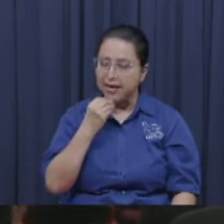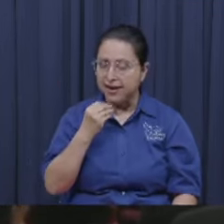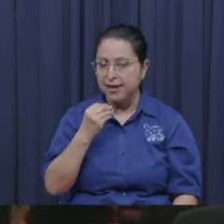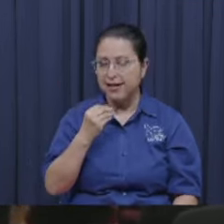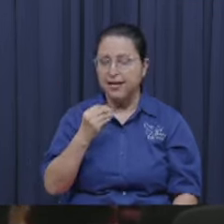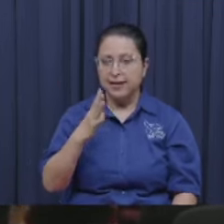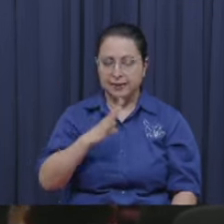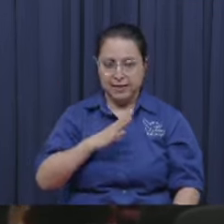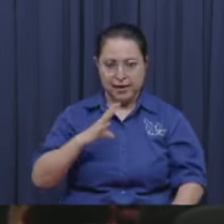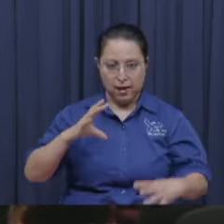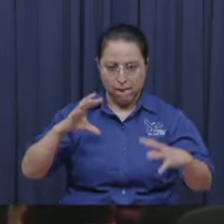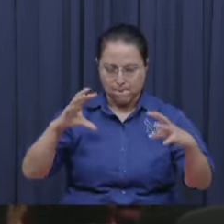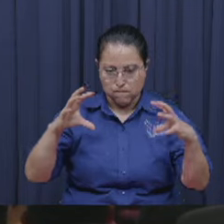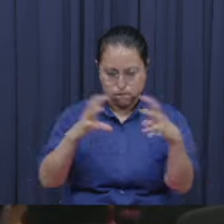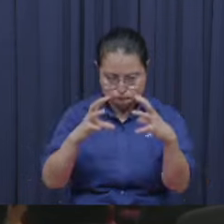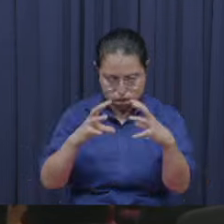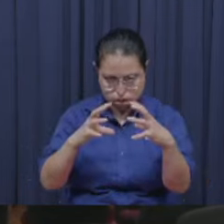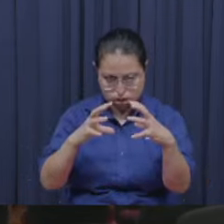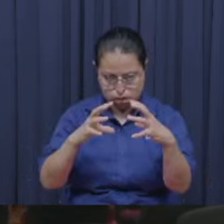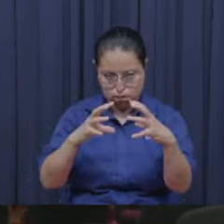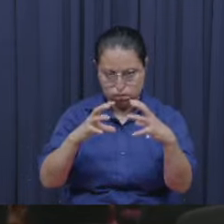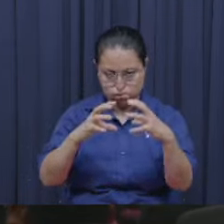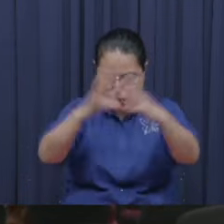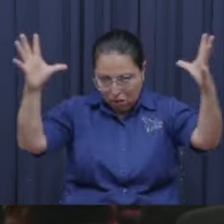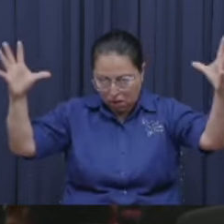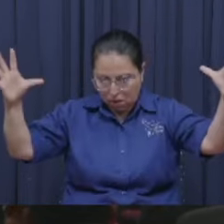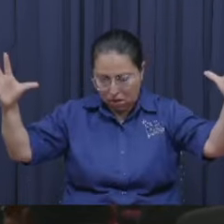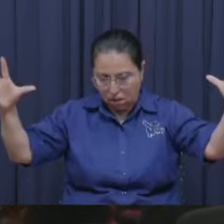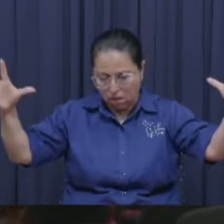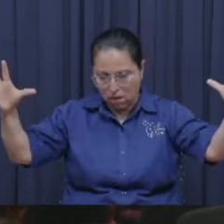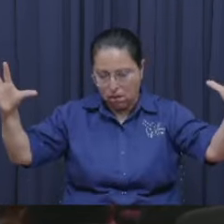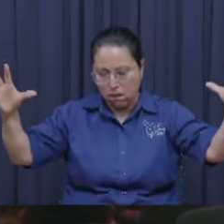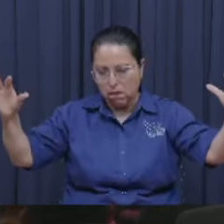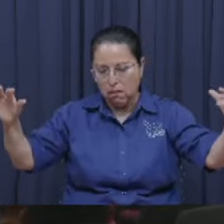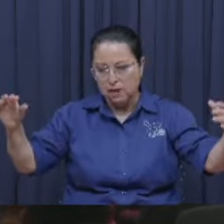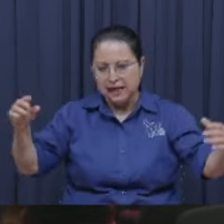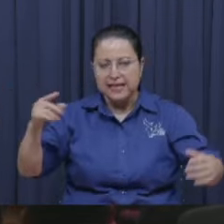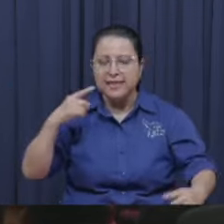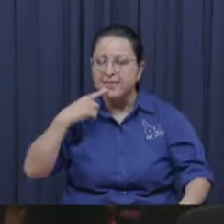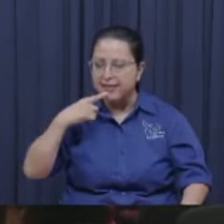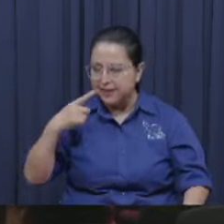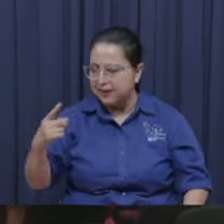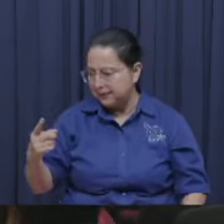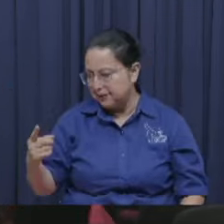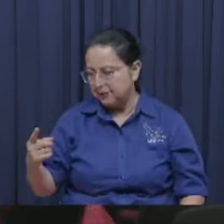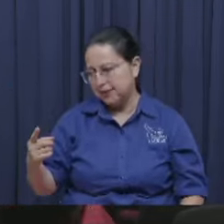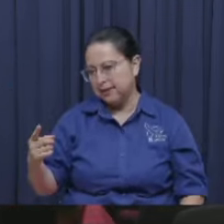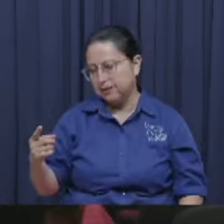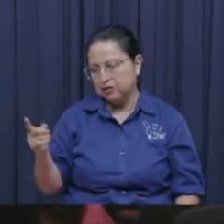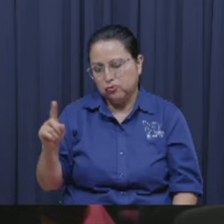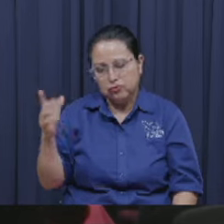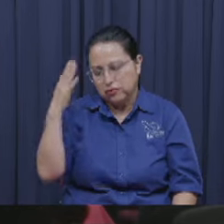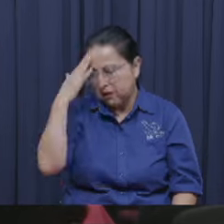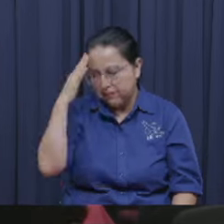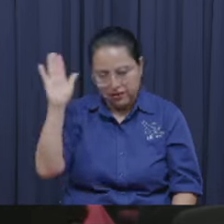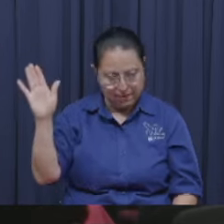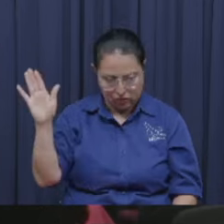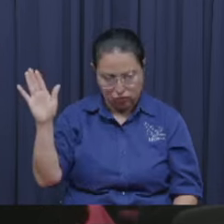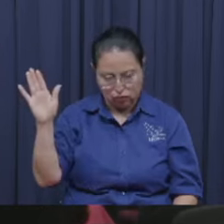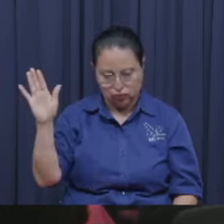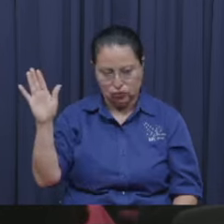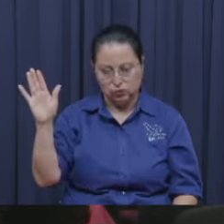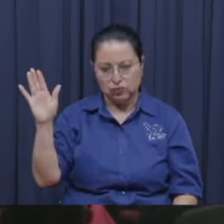podría regresar a la edad de piedra a Irán. Dicen, ¿verdad? Imagínense qué clase de bomba será. Pero es otra